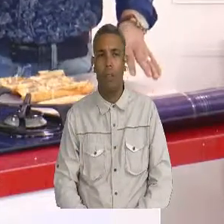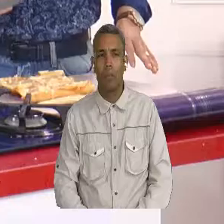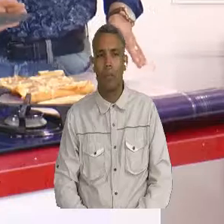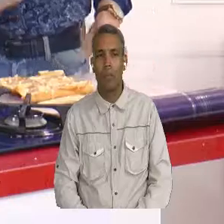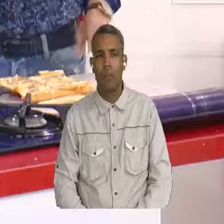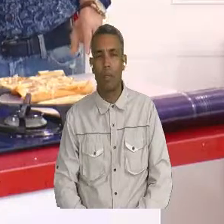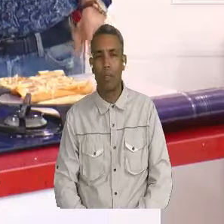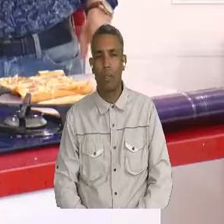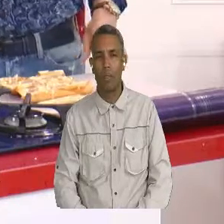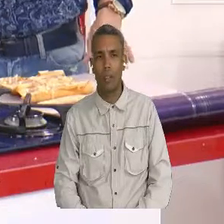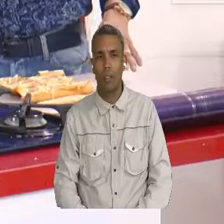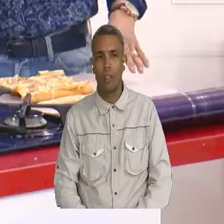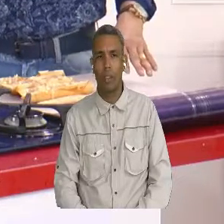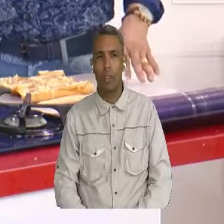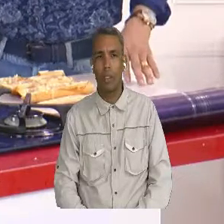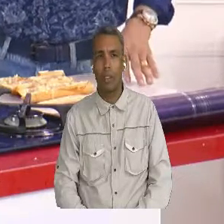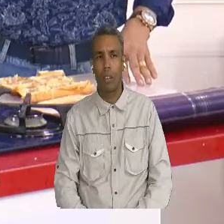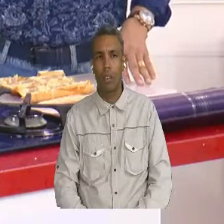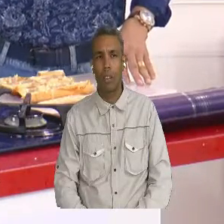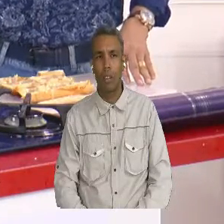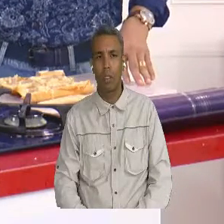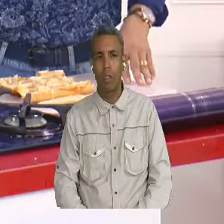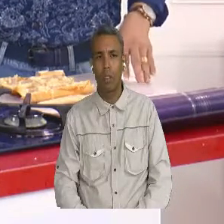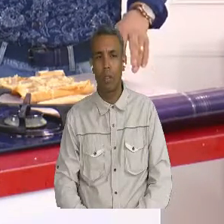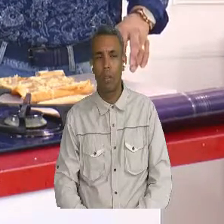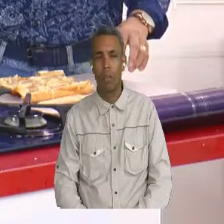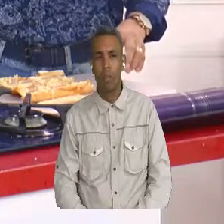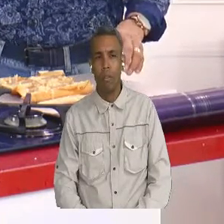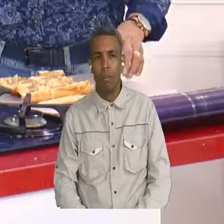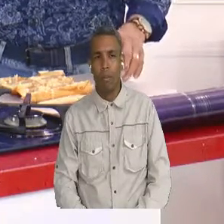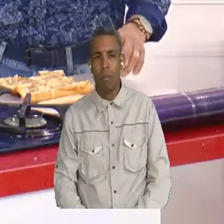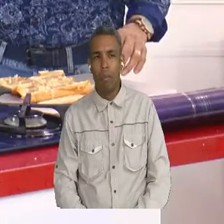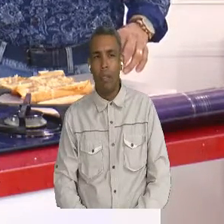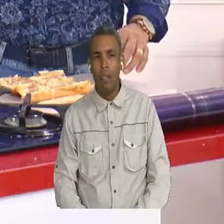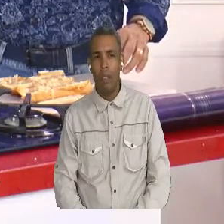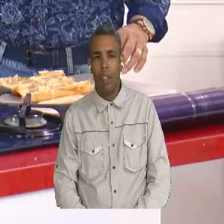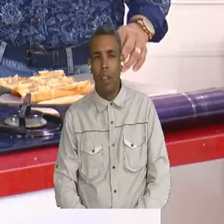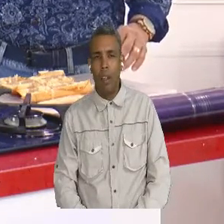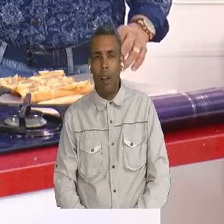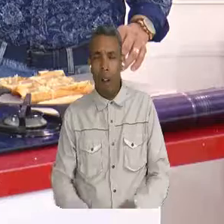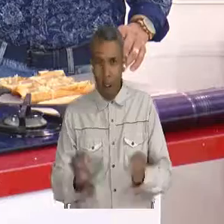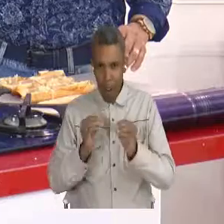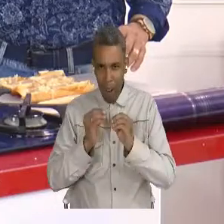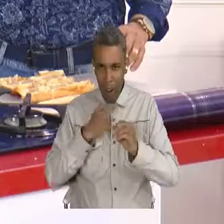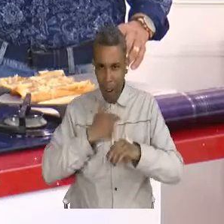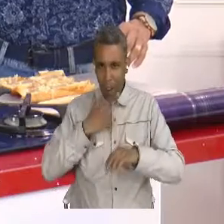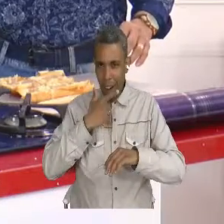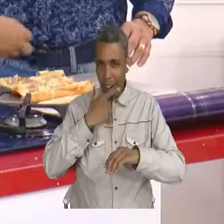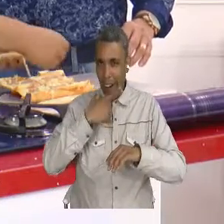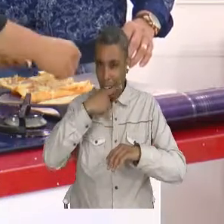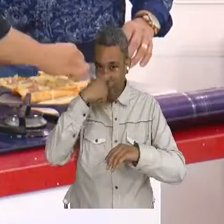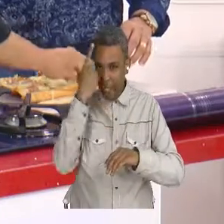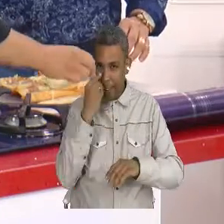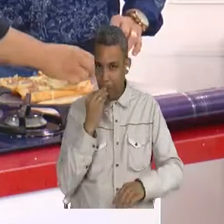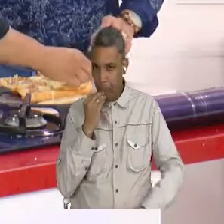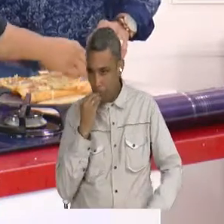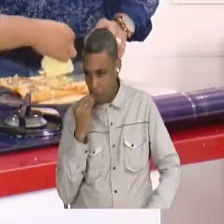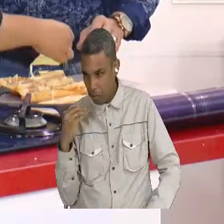entera. Ah, no, perdón, vamos a adicionar primero el queso. El queso, sí, viene el queso. Para que sea algo que nos